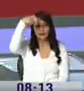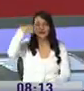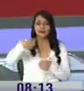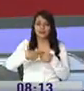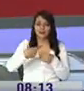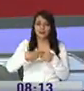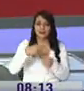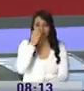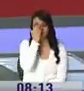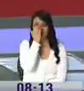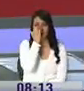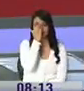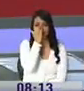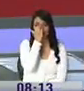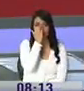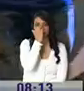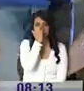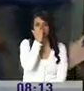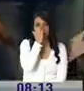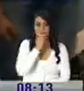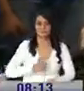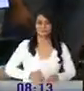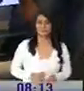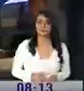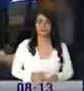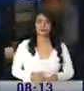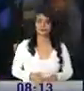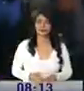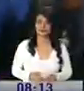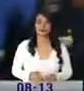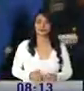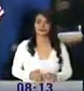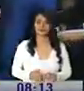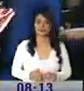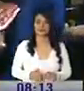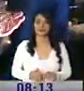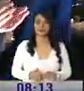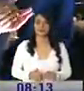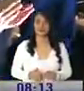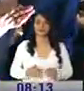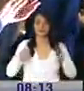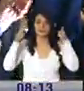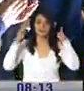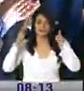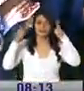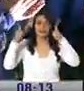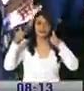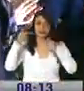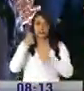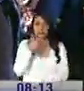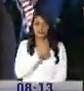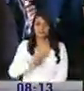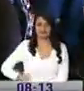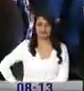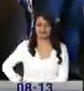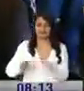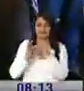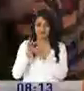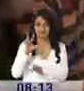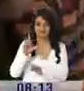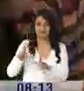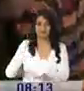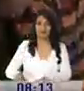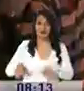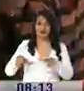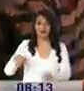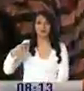Metropolitano de quito el candidato a la presidencia Pro alanza país leni Moreno se reunió Este miércoles con varios